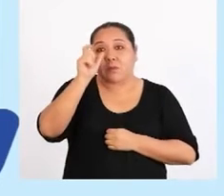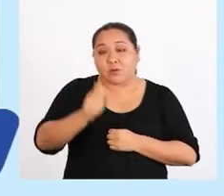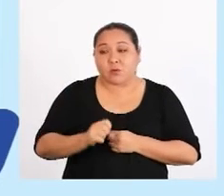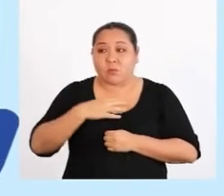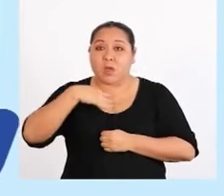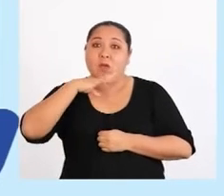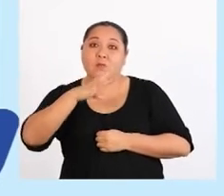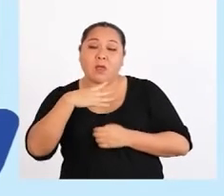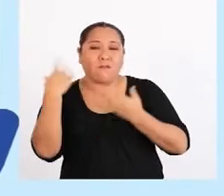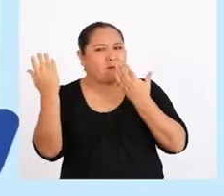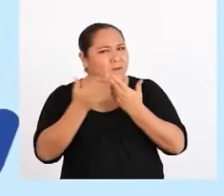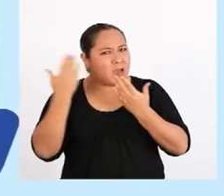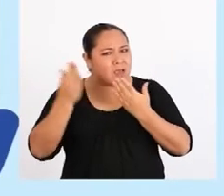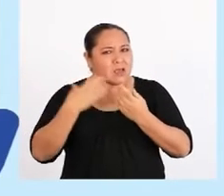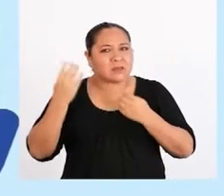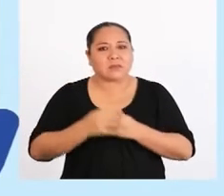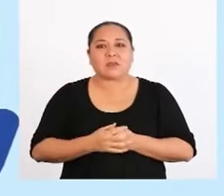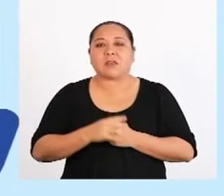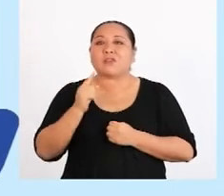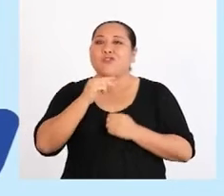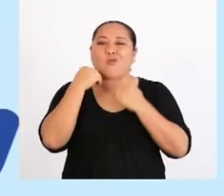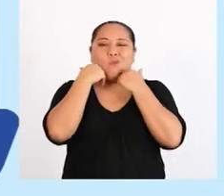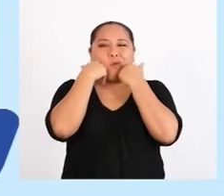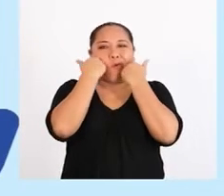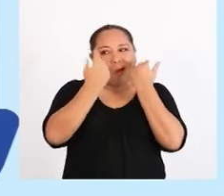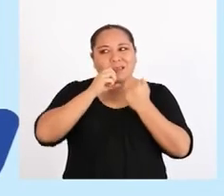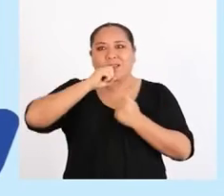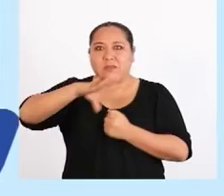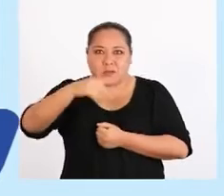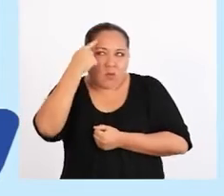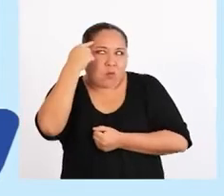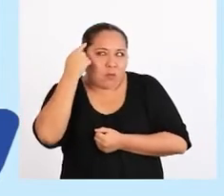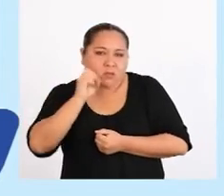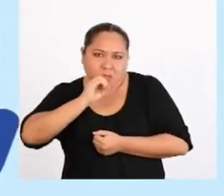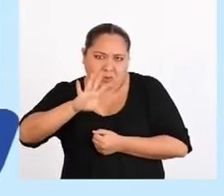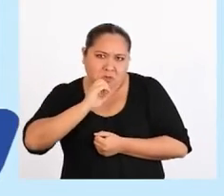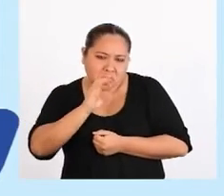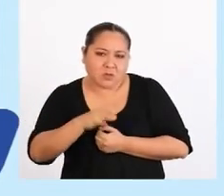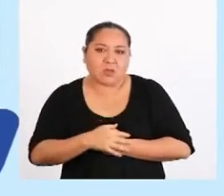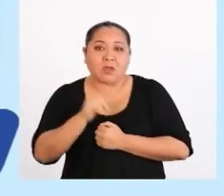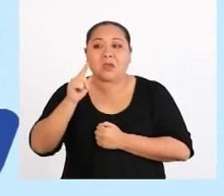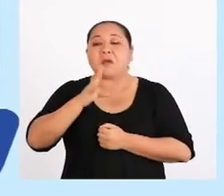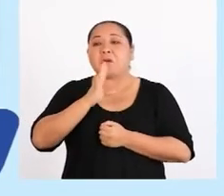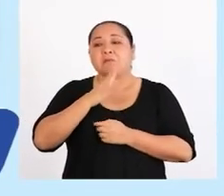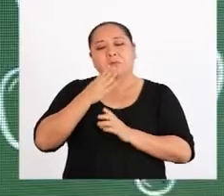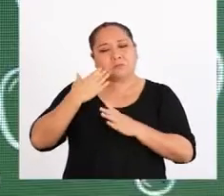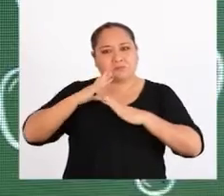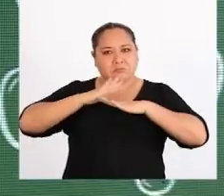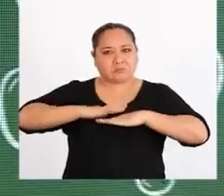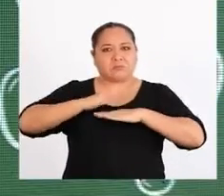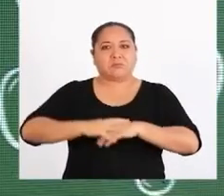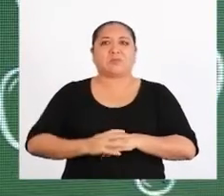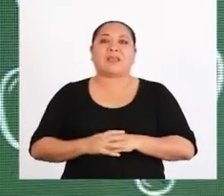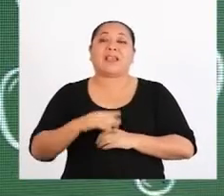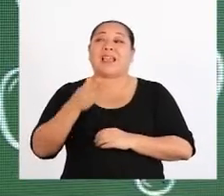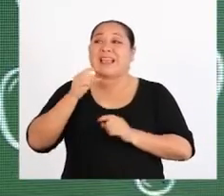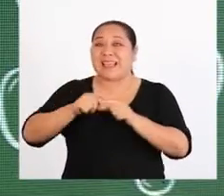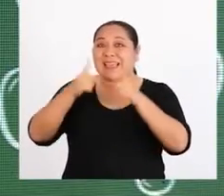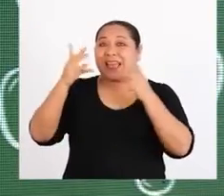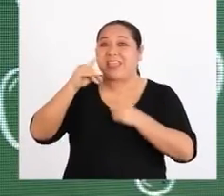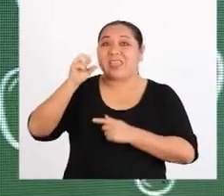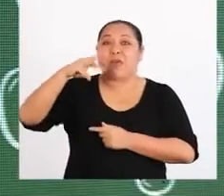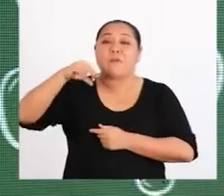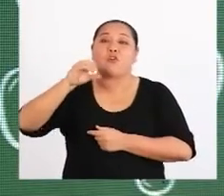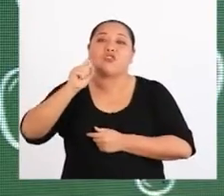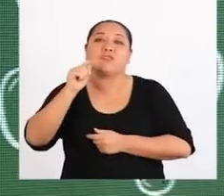puede expresar con facilidad, ya que no tienen vergüenza al decir lo que piensan. Por lo tanto, hablan con propiedad. El gran Demóstenes